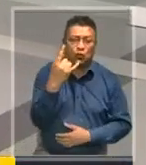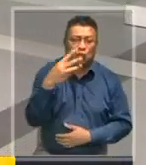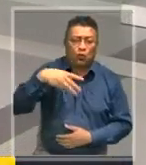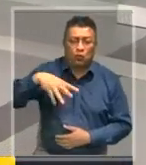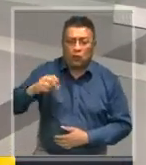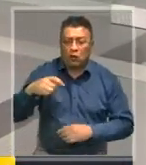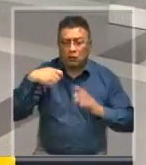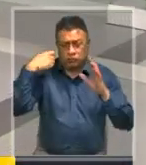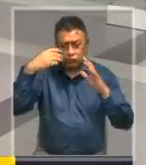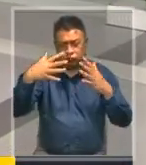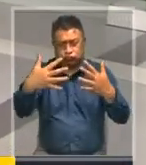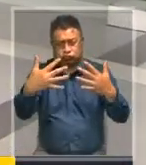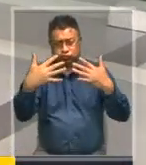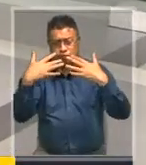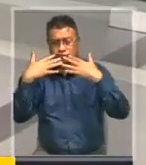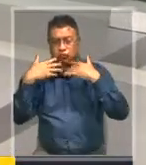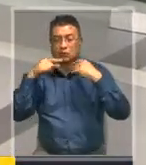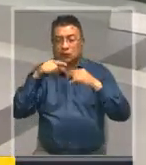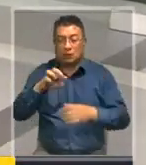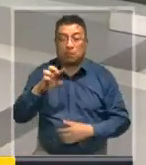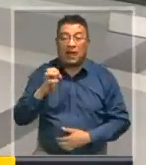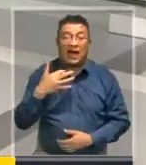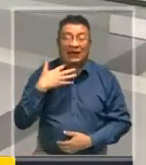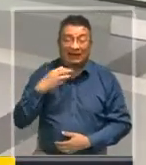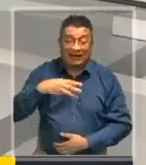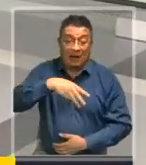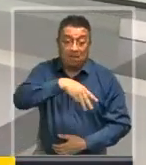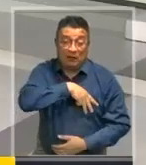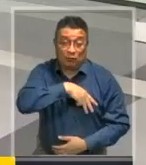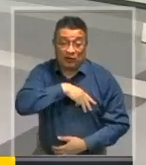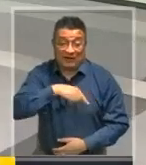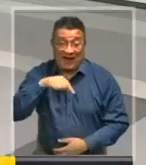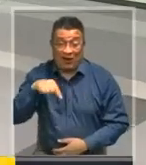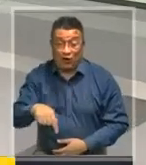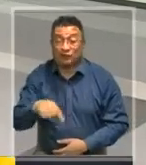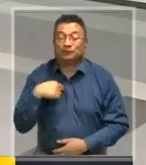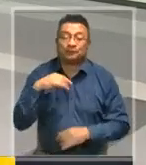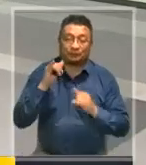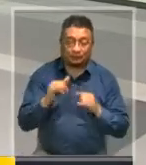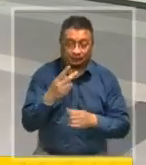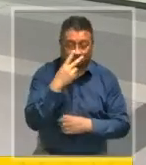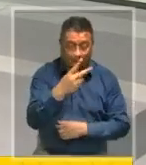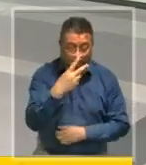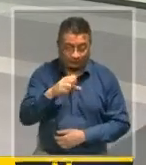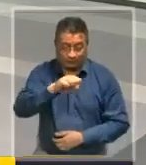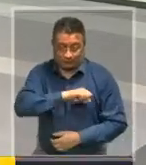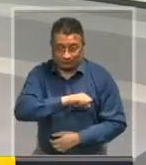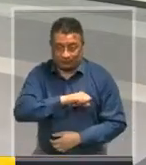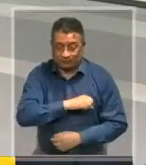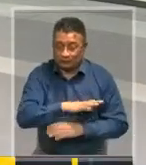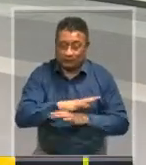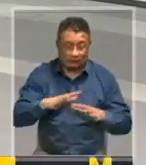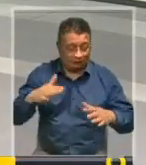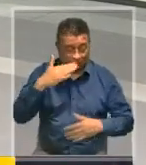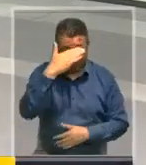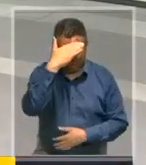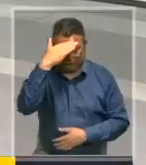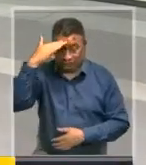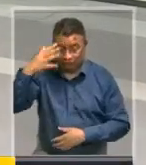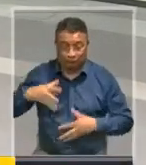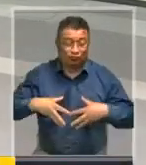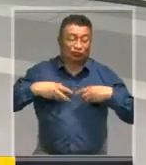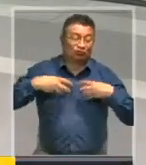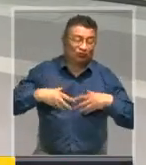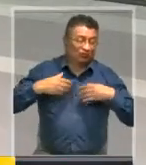acá, referencia del Parque Metropolitano. Y bueno, así vamos viendo cómo nuestra capital está insoportable, bastante irrespirable hasta